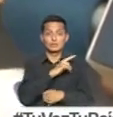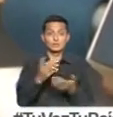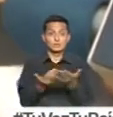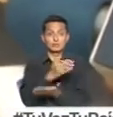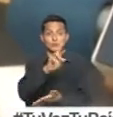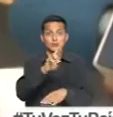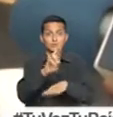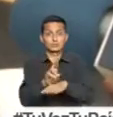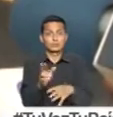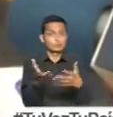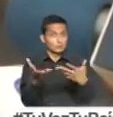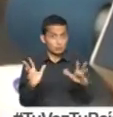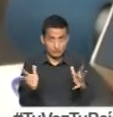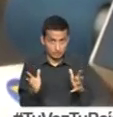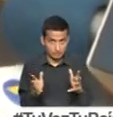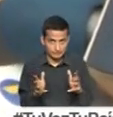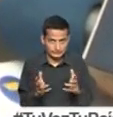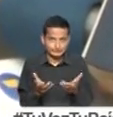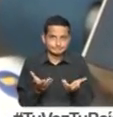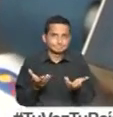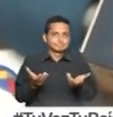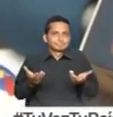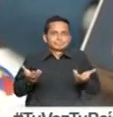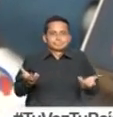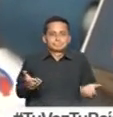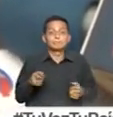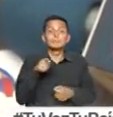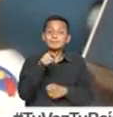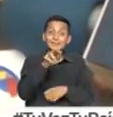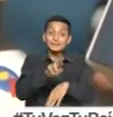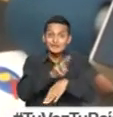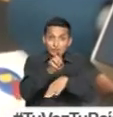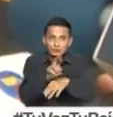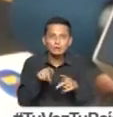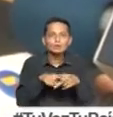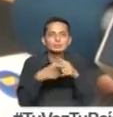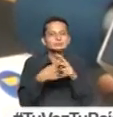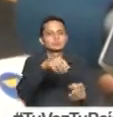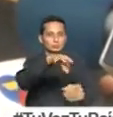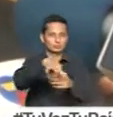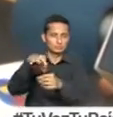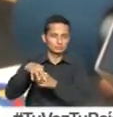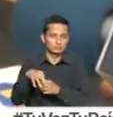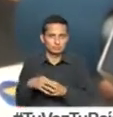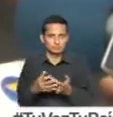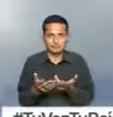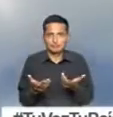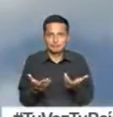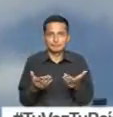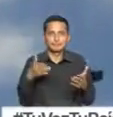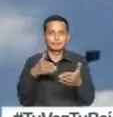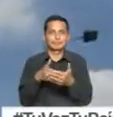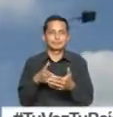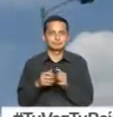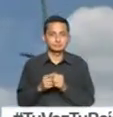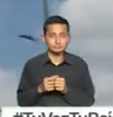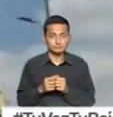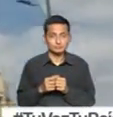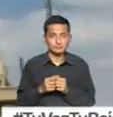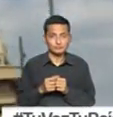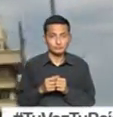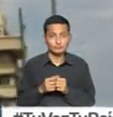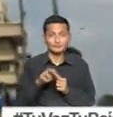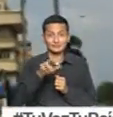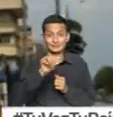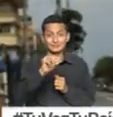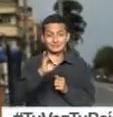rector titular, en este caso para que dé paso a la consulta, está en acefalía, ¿no? Ramírez reiteró que